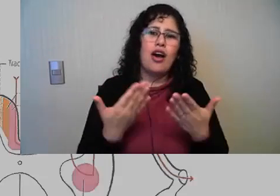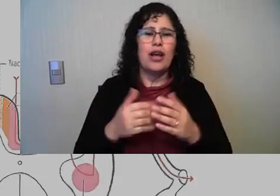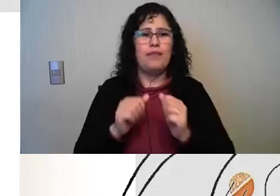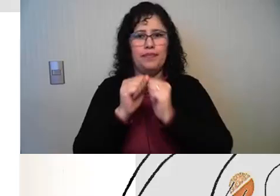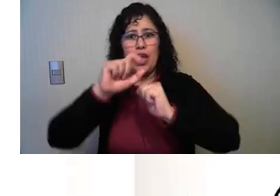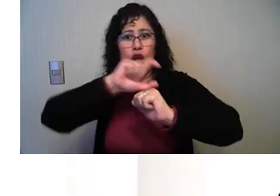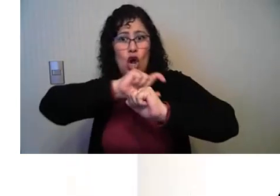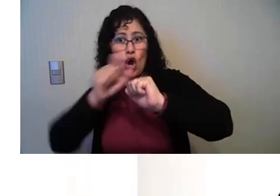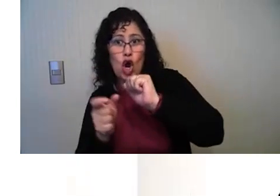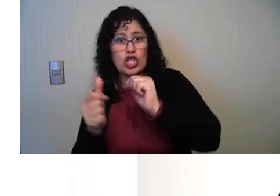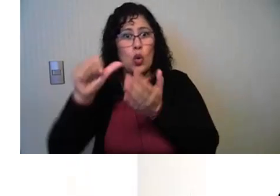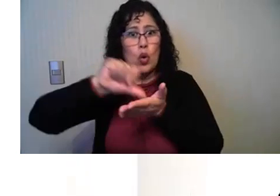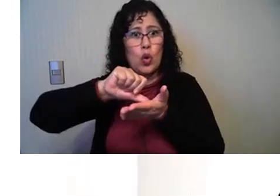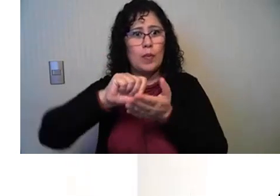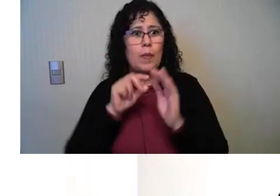aumentar aquí,